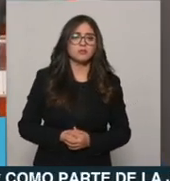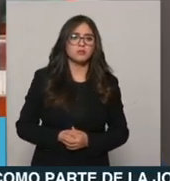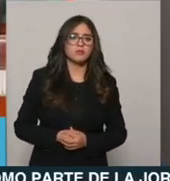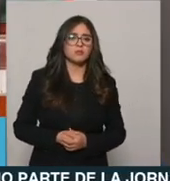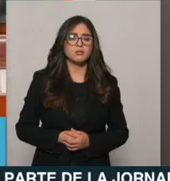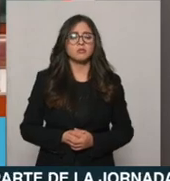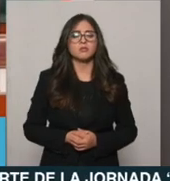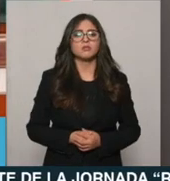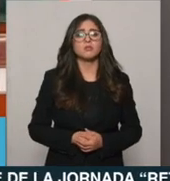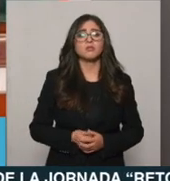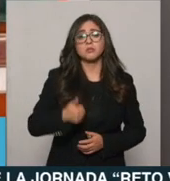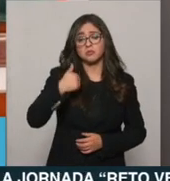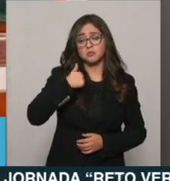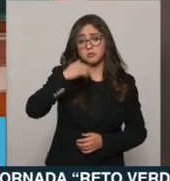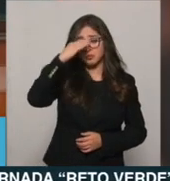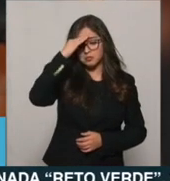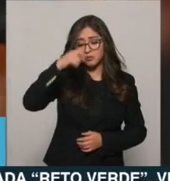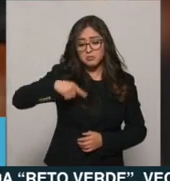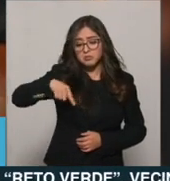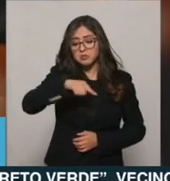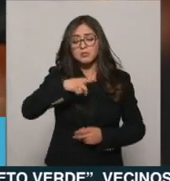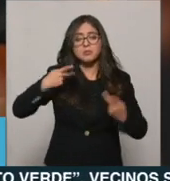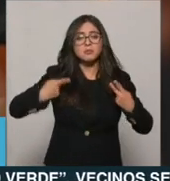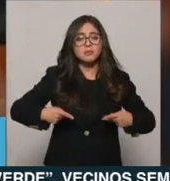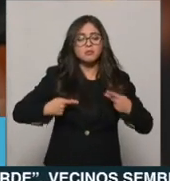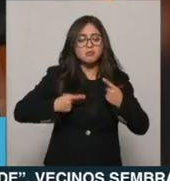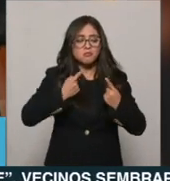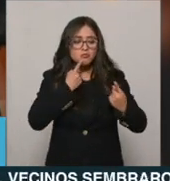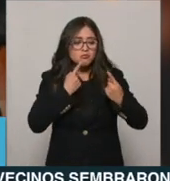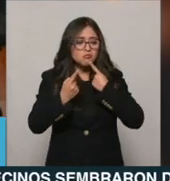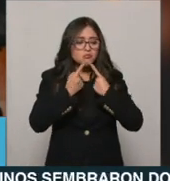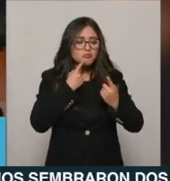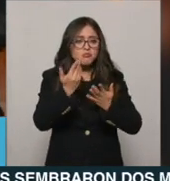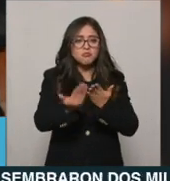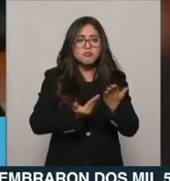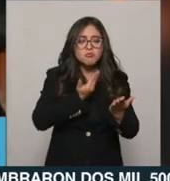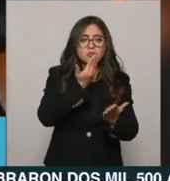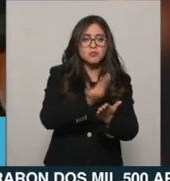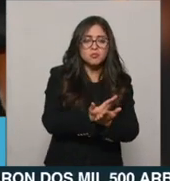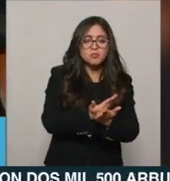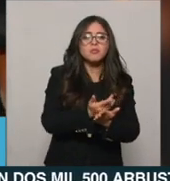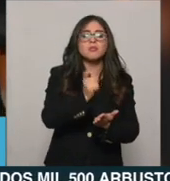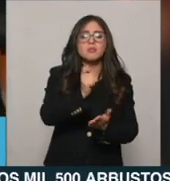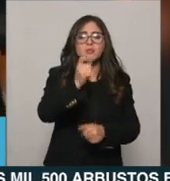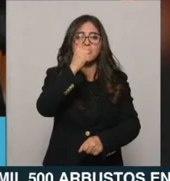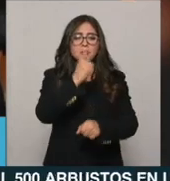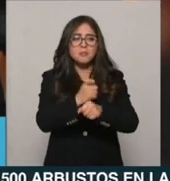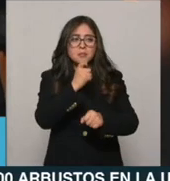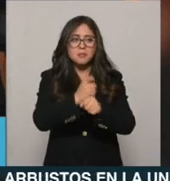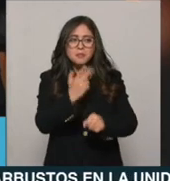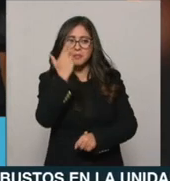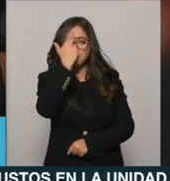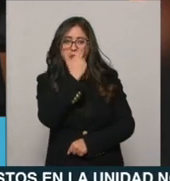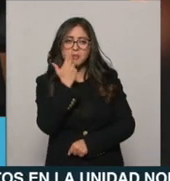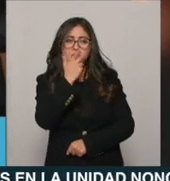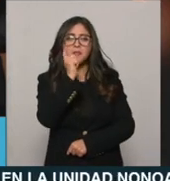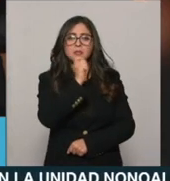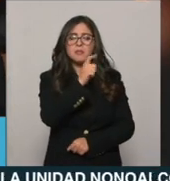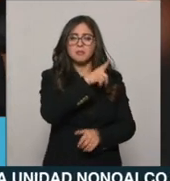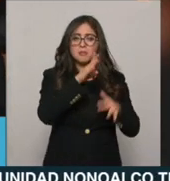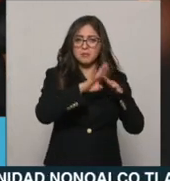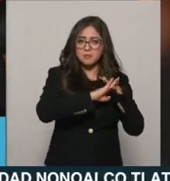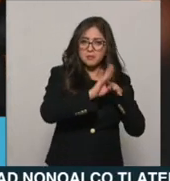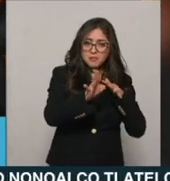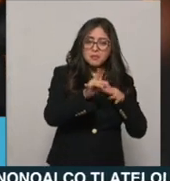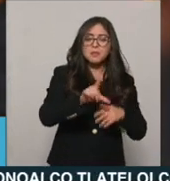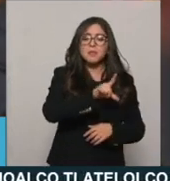ese es el punto que estuvo sobre la mesa: poner en un lado de la balanza a los migrantes y por el otro lado